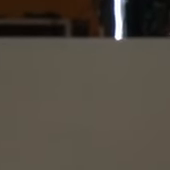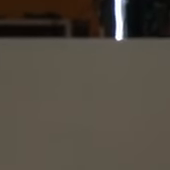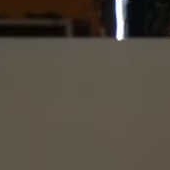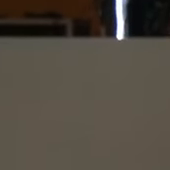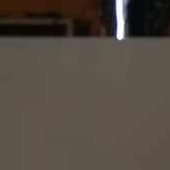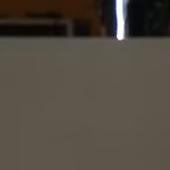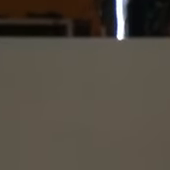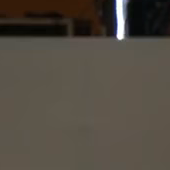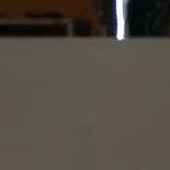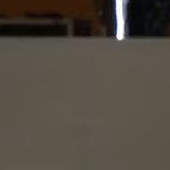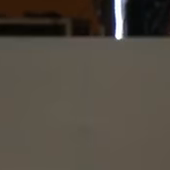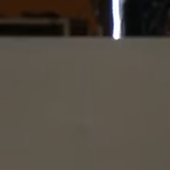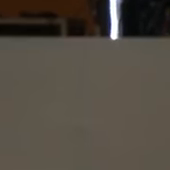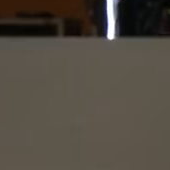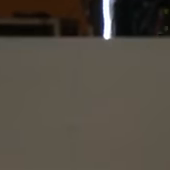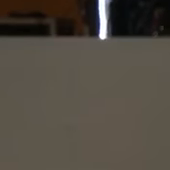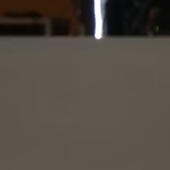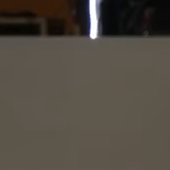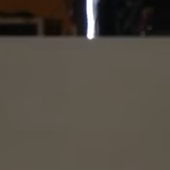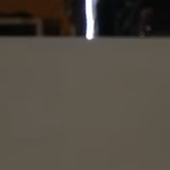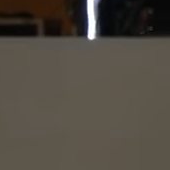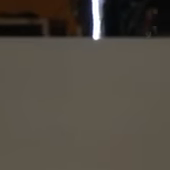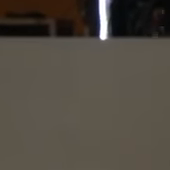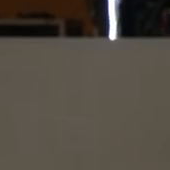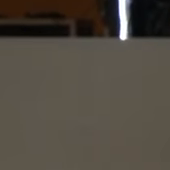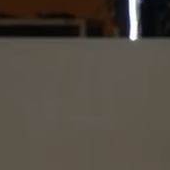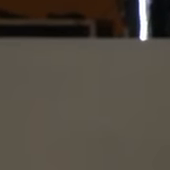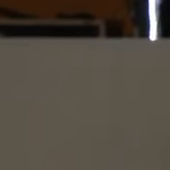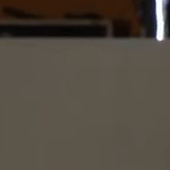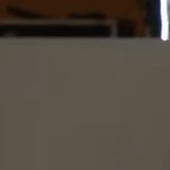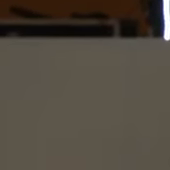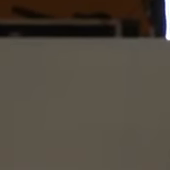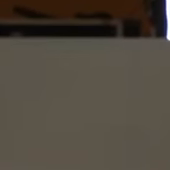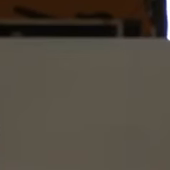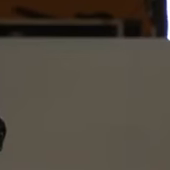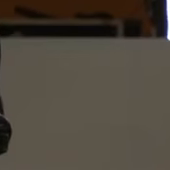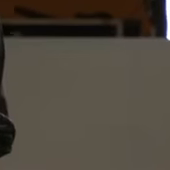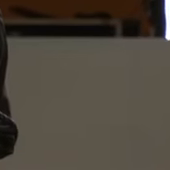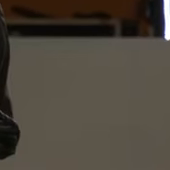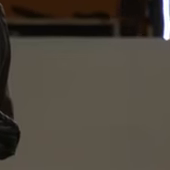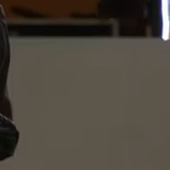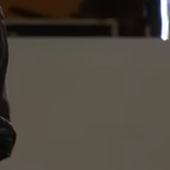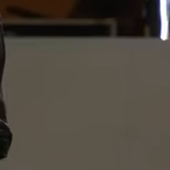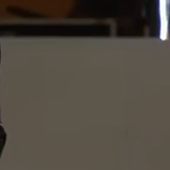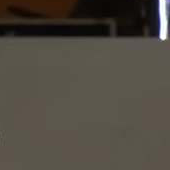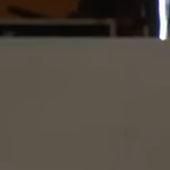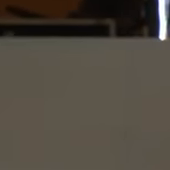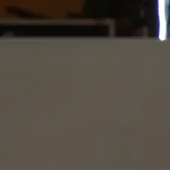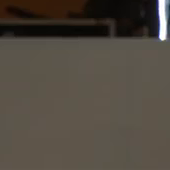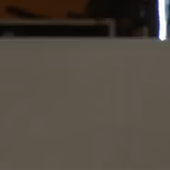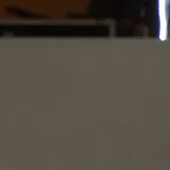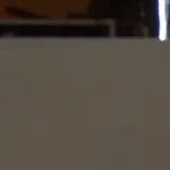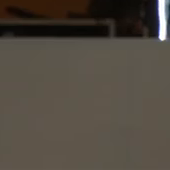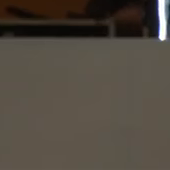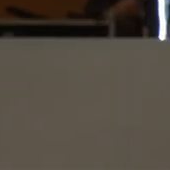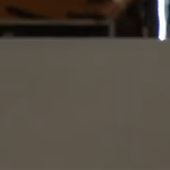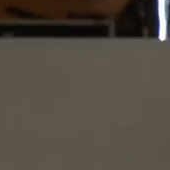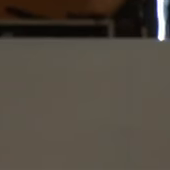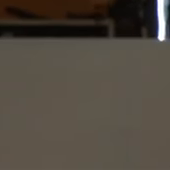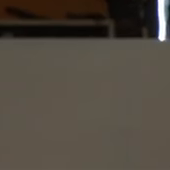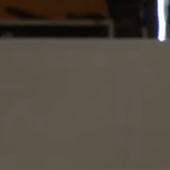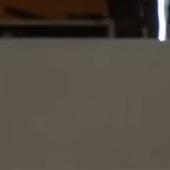productivas para esto conversarán maría andrea buesaquillo joven lideresa indígena